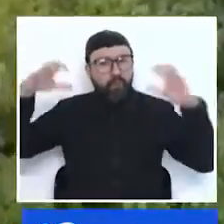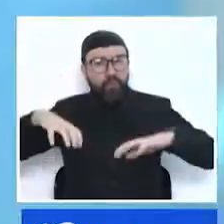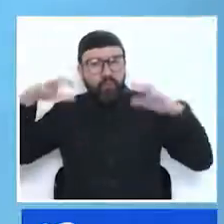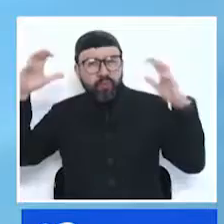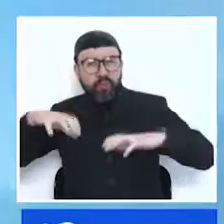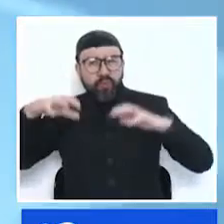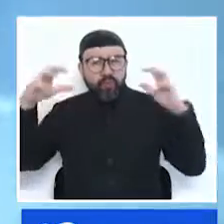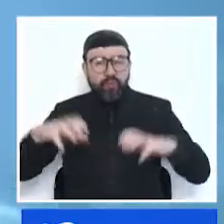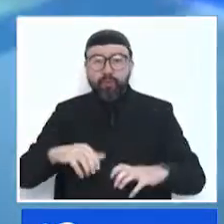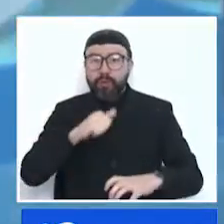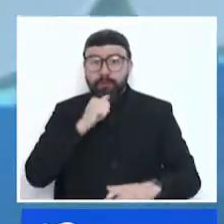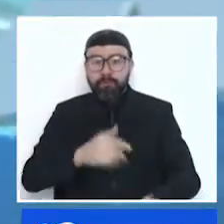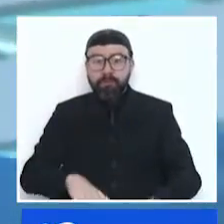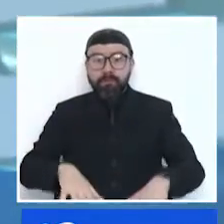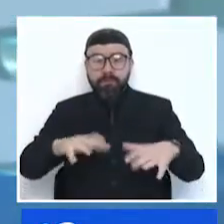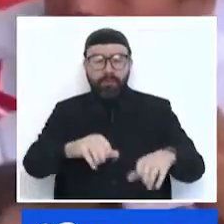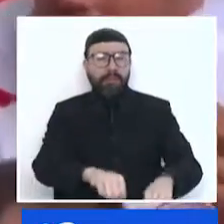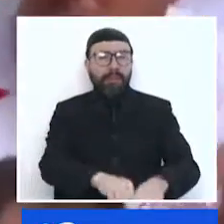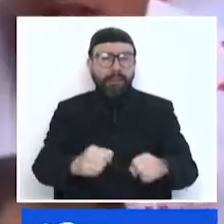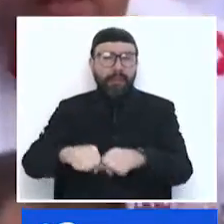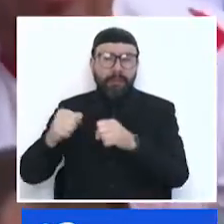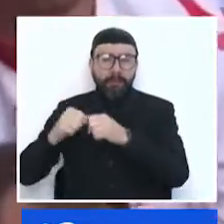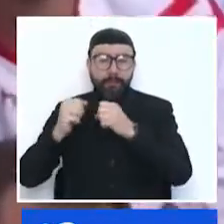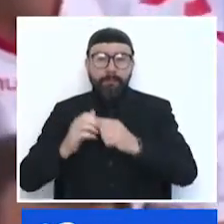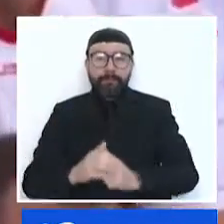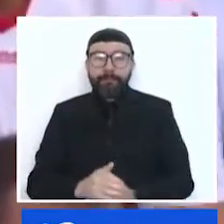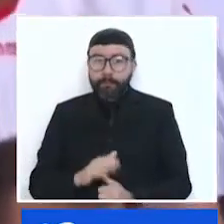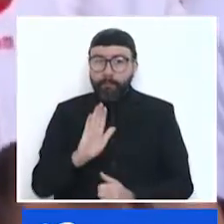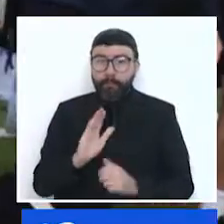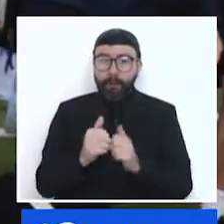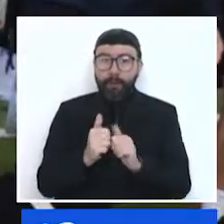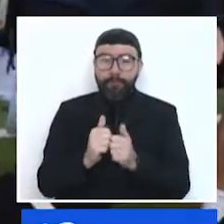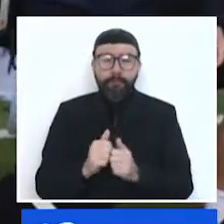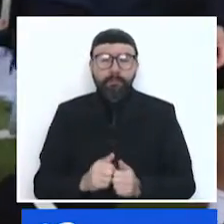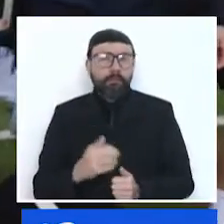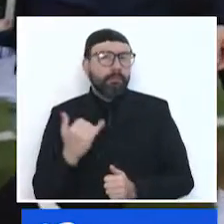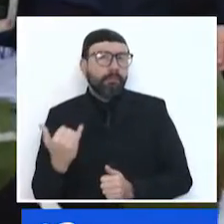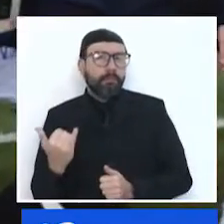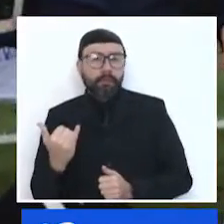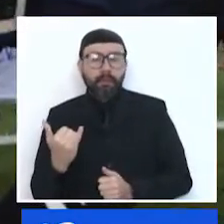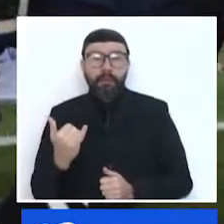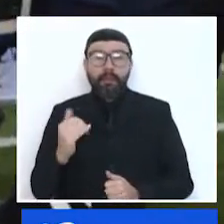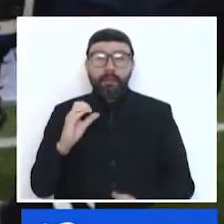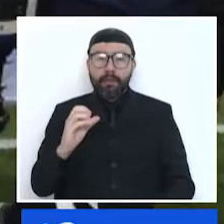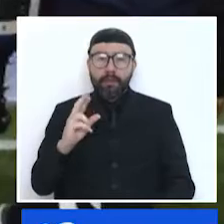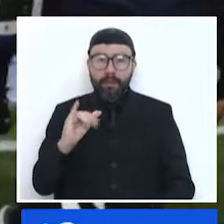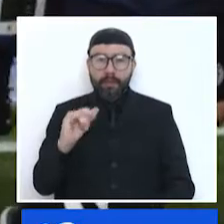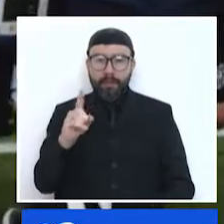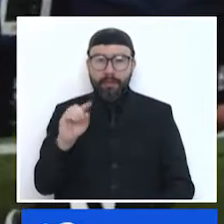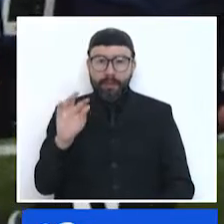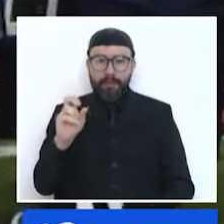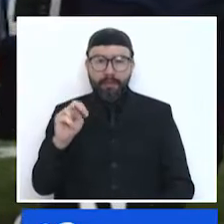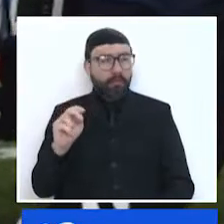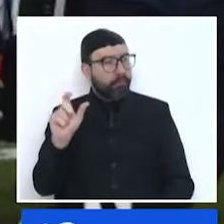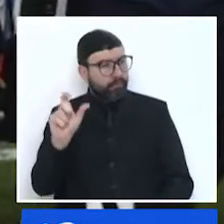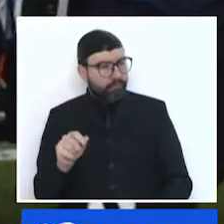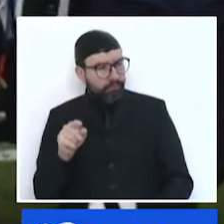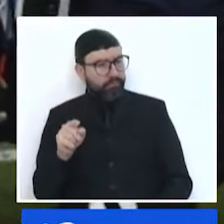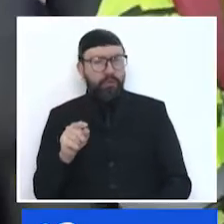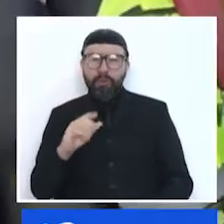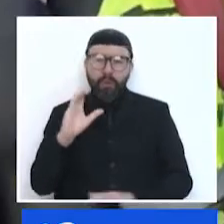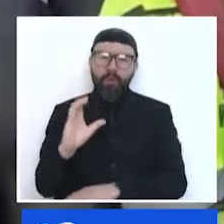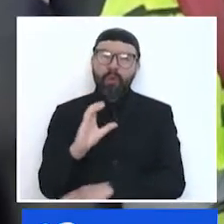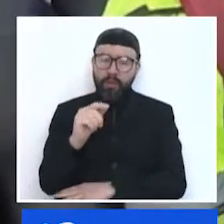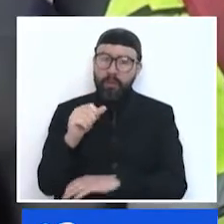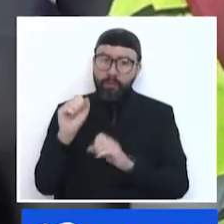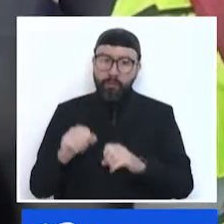sectores. En los deportes, el caso del futbolista Christian Eriksen enciende las alarmas. ¿Se tiene en Colombia la capacidad